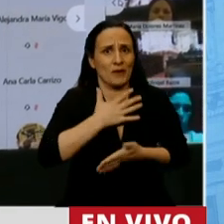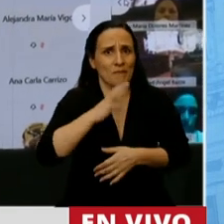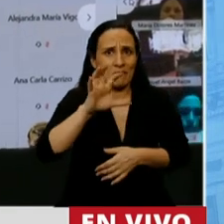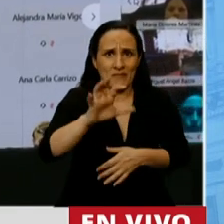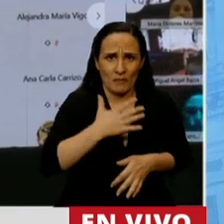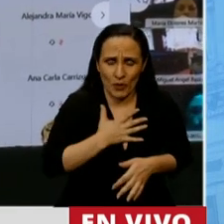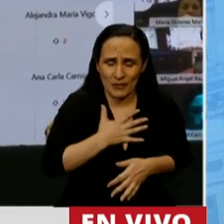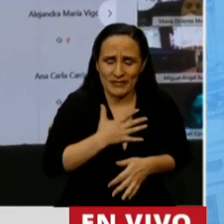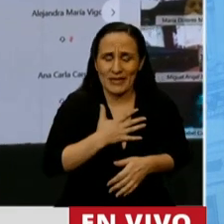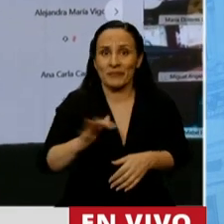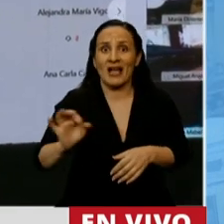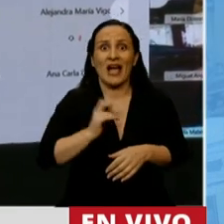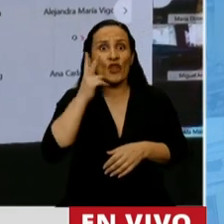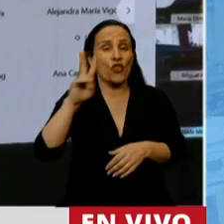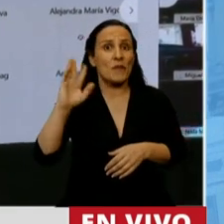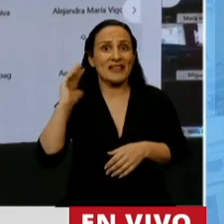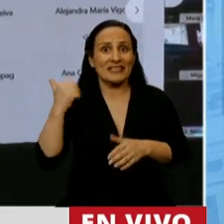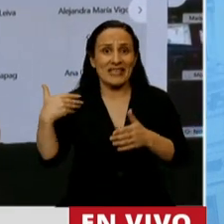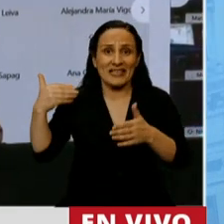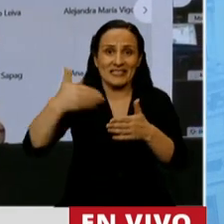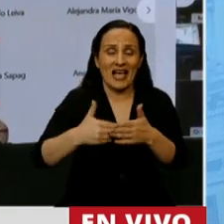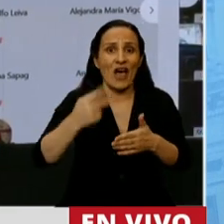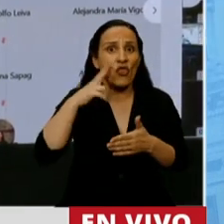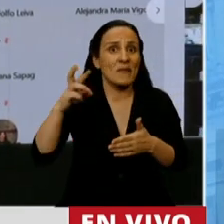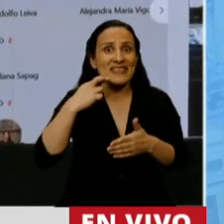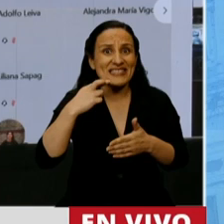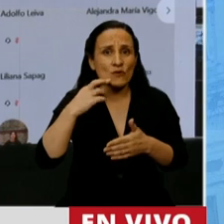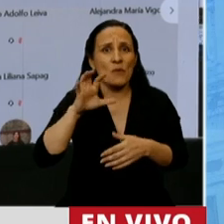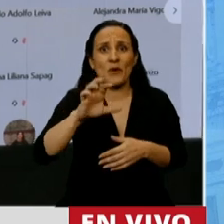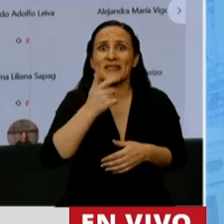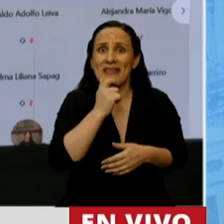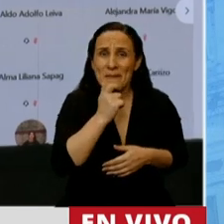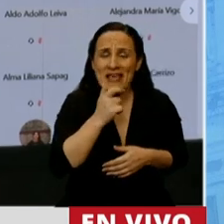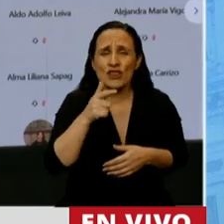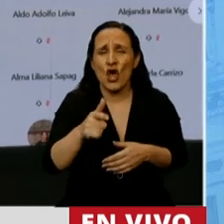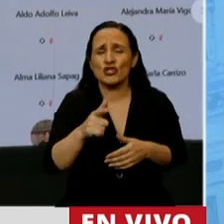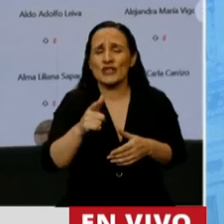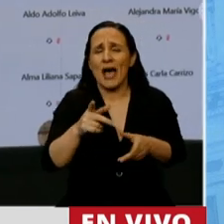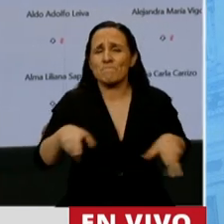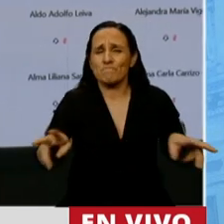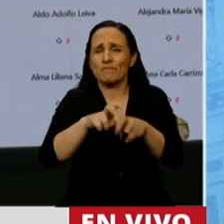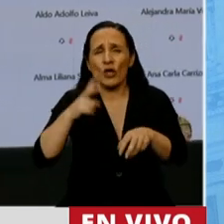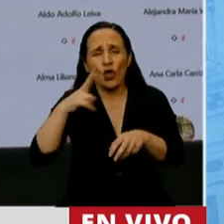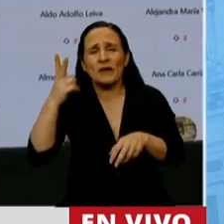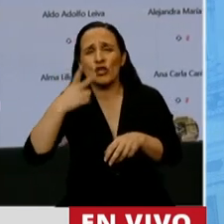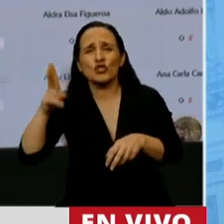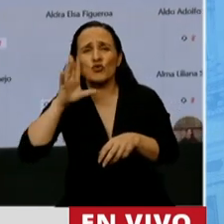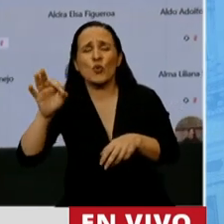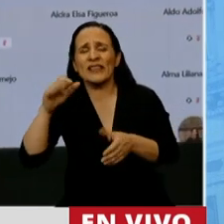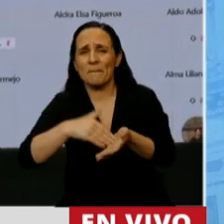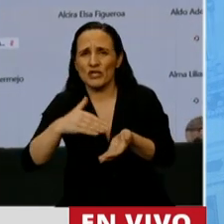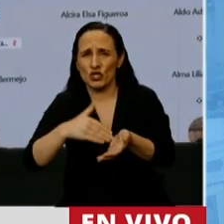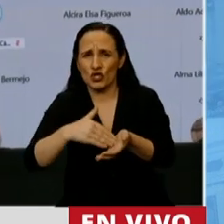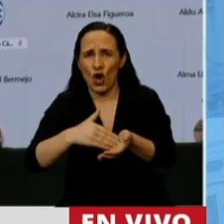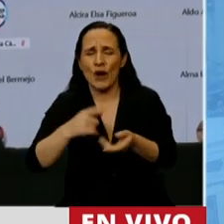señor presidente, desde el año 2016 al 2019, Mendoza contabilizó un ingreso promedio de 2.250 millones bajo